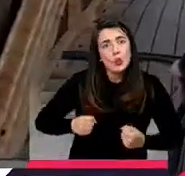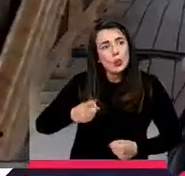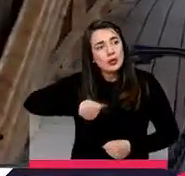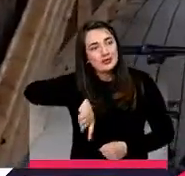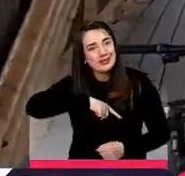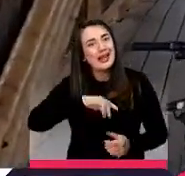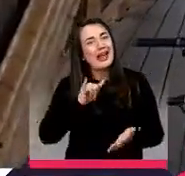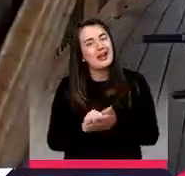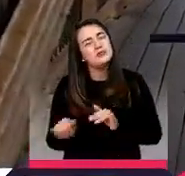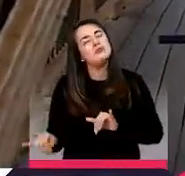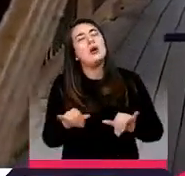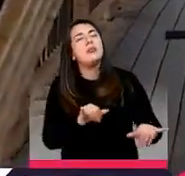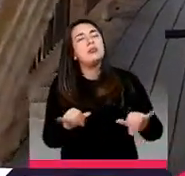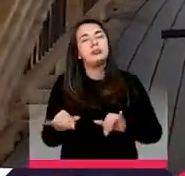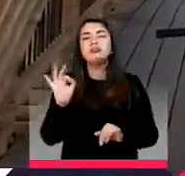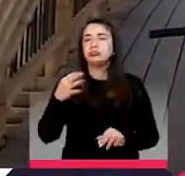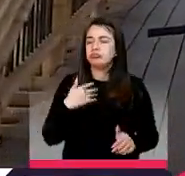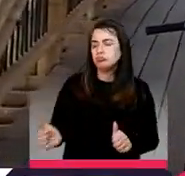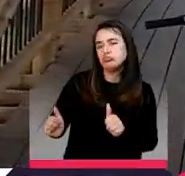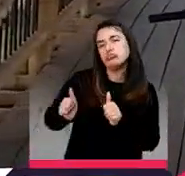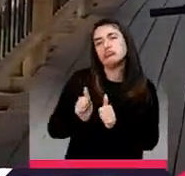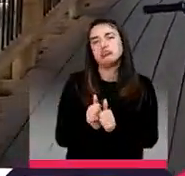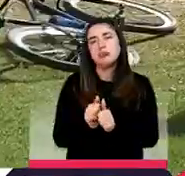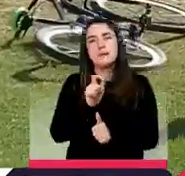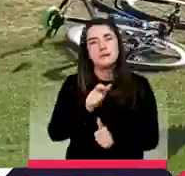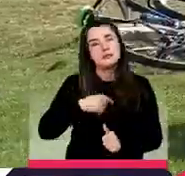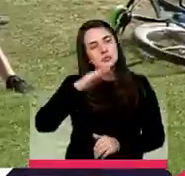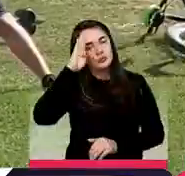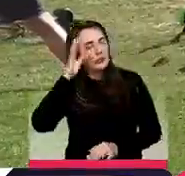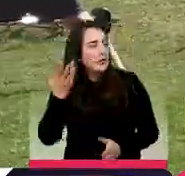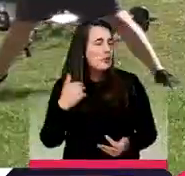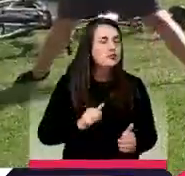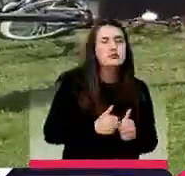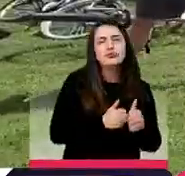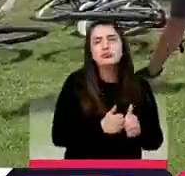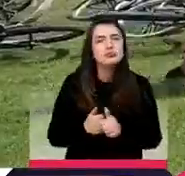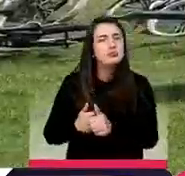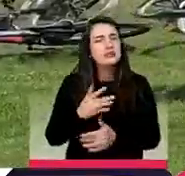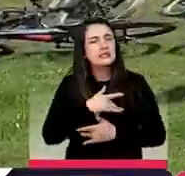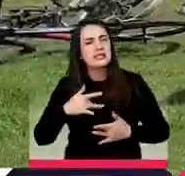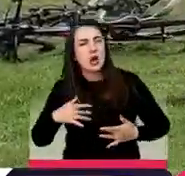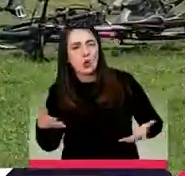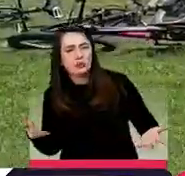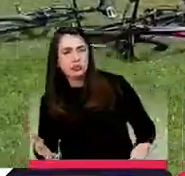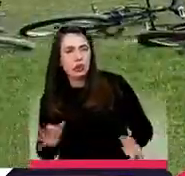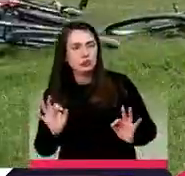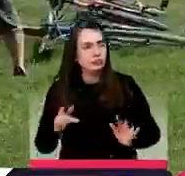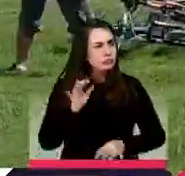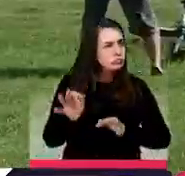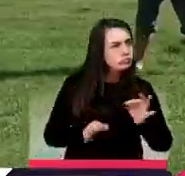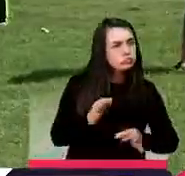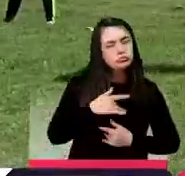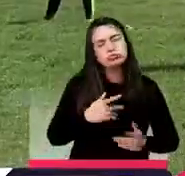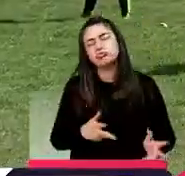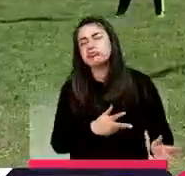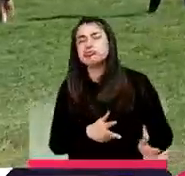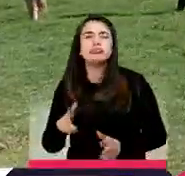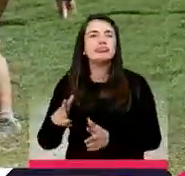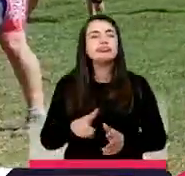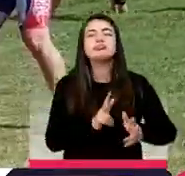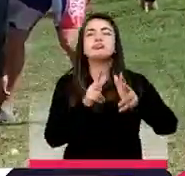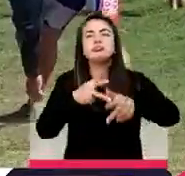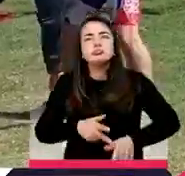el trayecto hay acompañamiento permanente de guardianes de ciclovía y personal de salud para garantizar la seguridad de los usuarios y ofrecerles